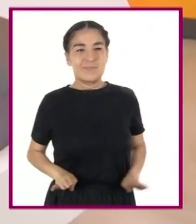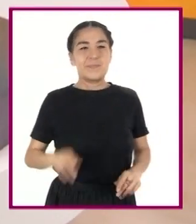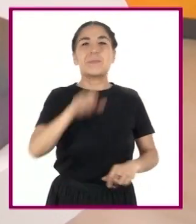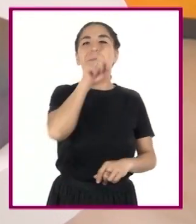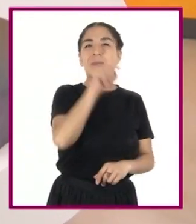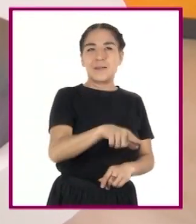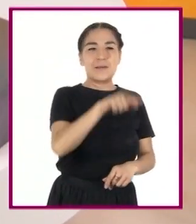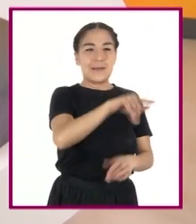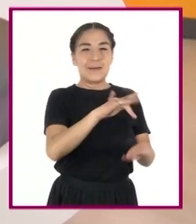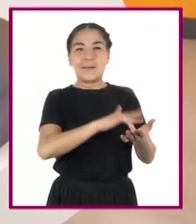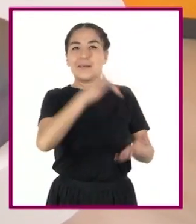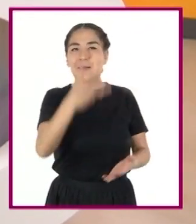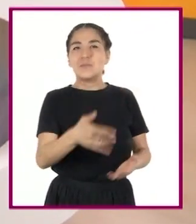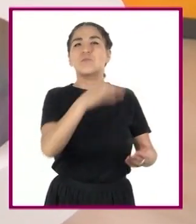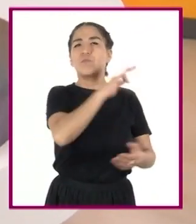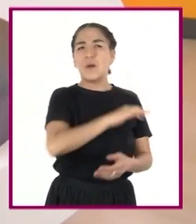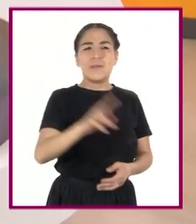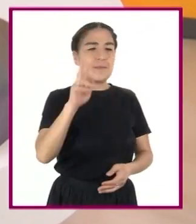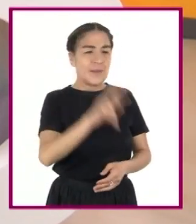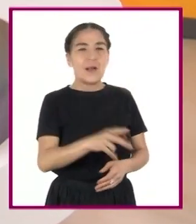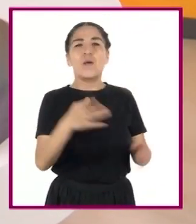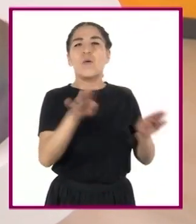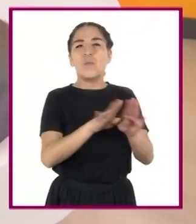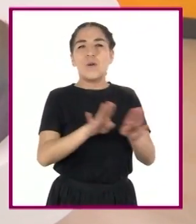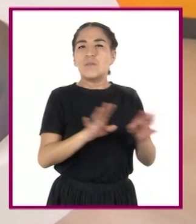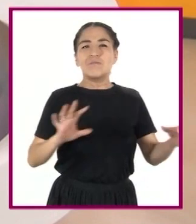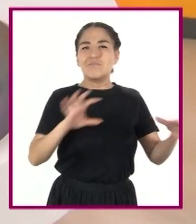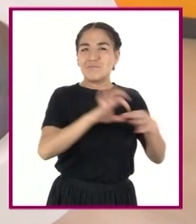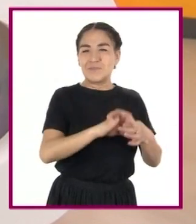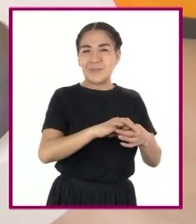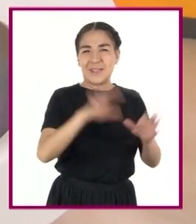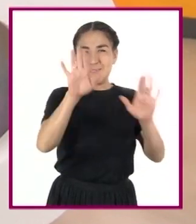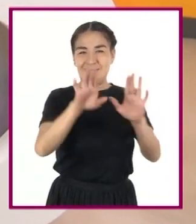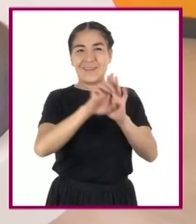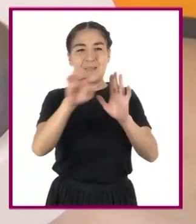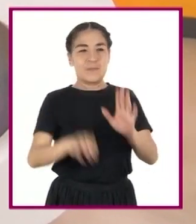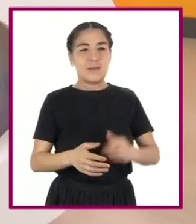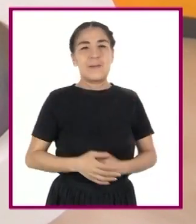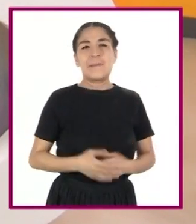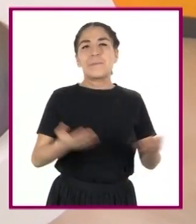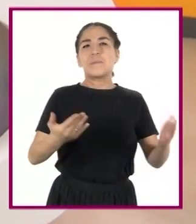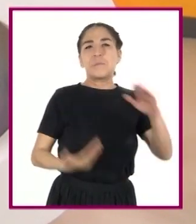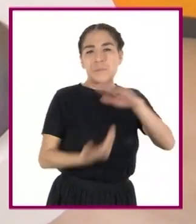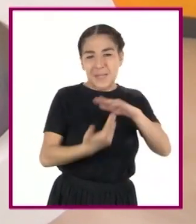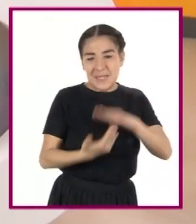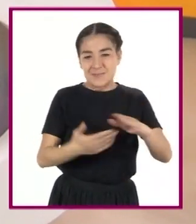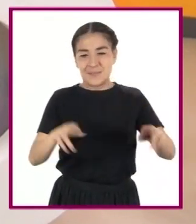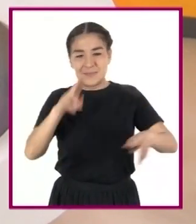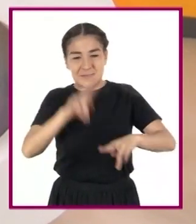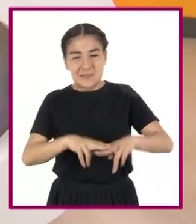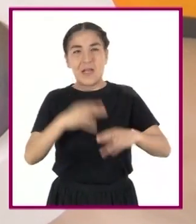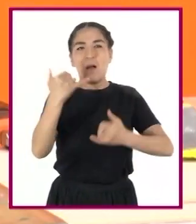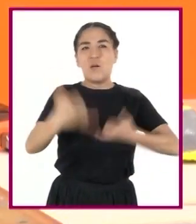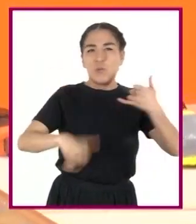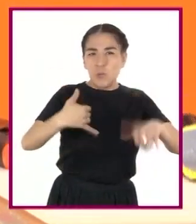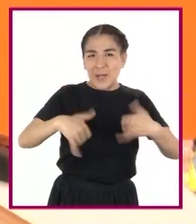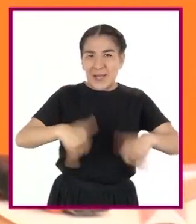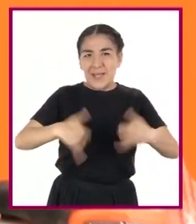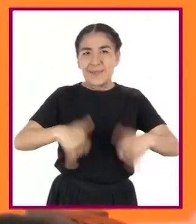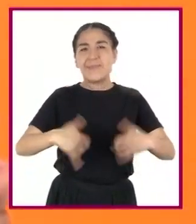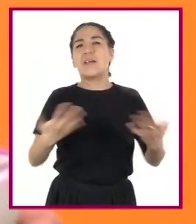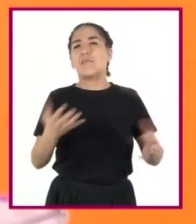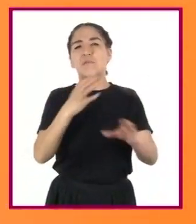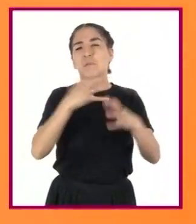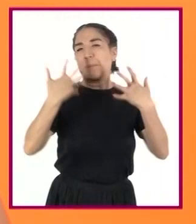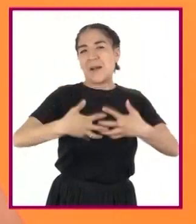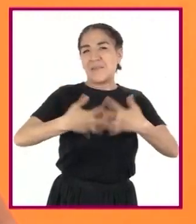También, gracias a ellos, podemos ver cómo quedará el producto. Por ejemplo, un mueble, un juguete o una máquina. En